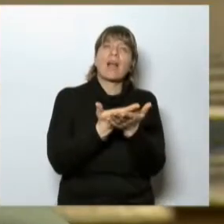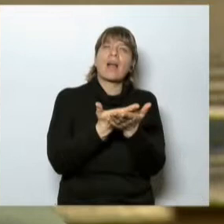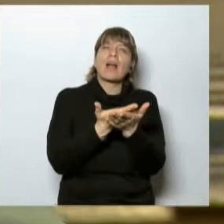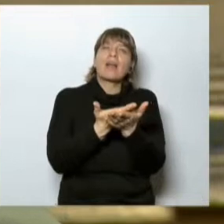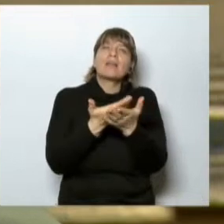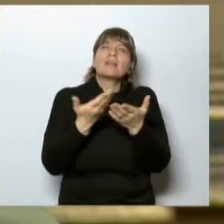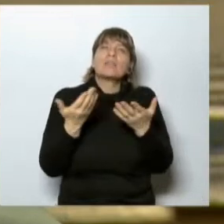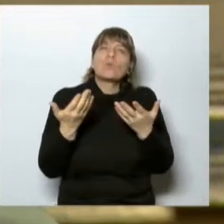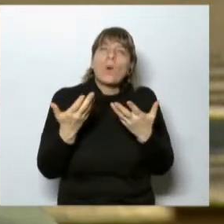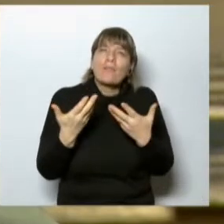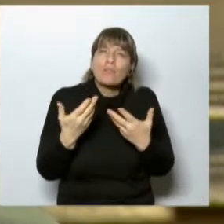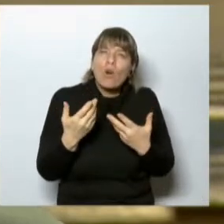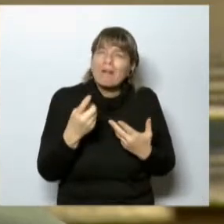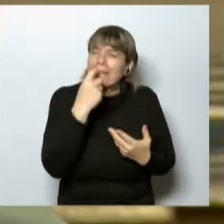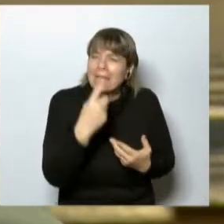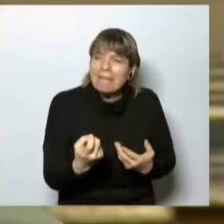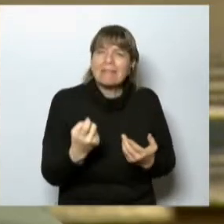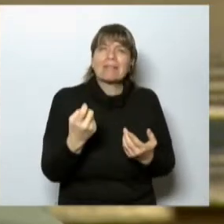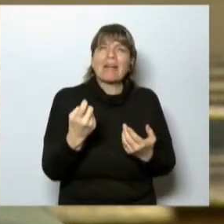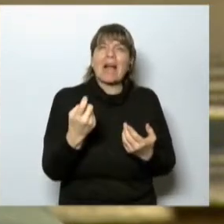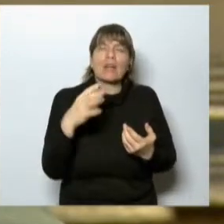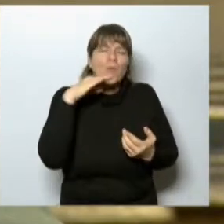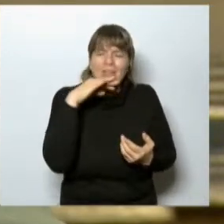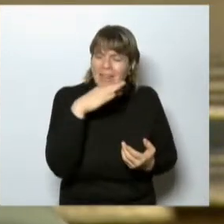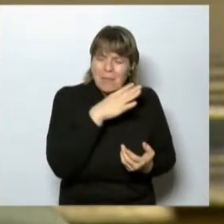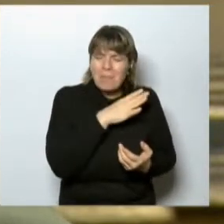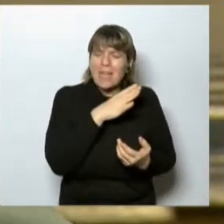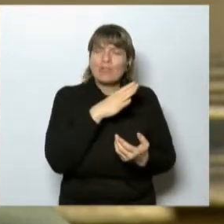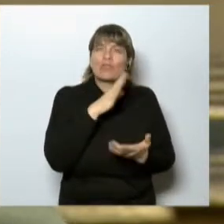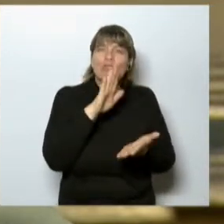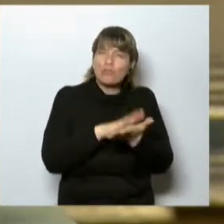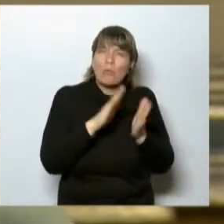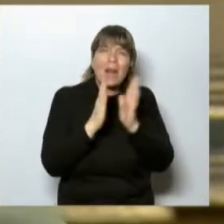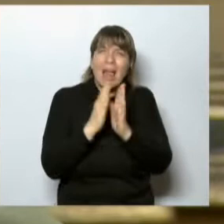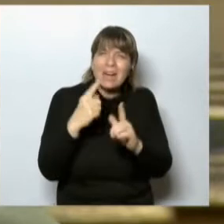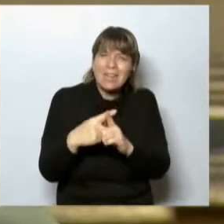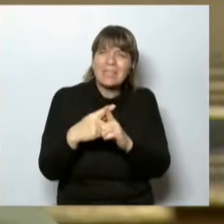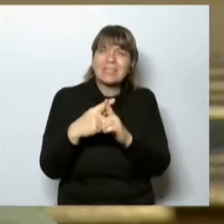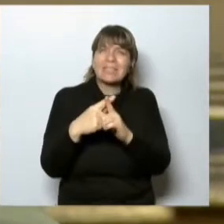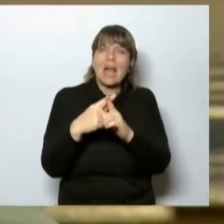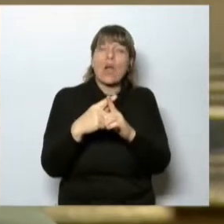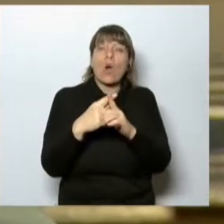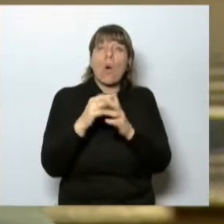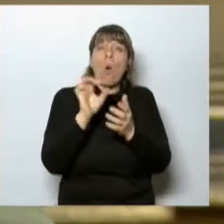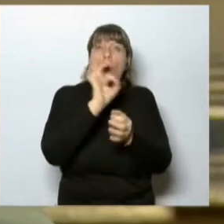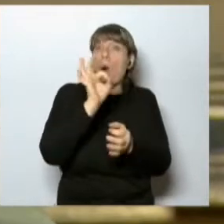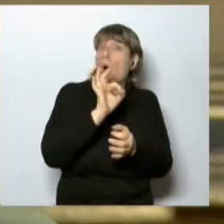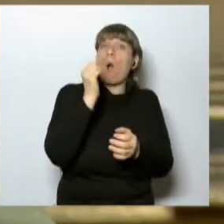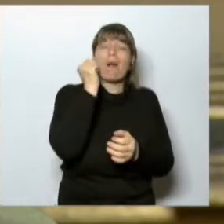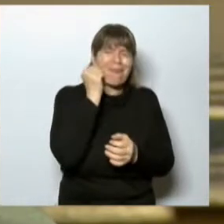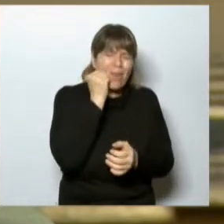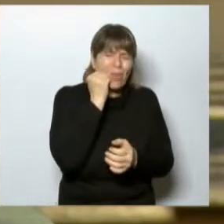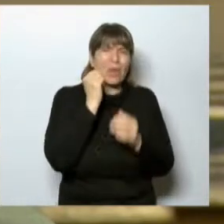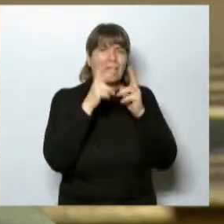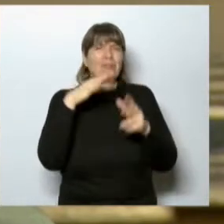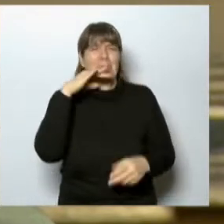cuando se encuentra la crítica y el no entendimiento y hasta la cara durez de decir que